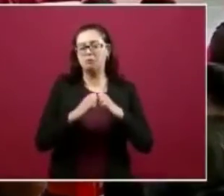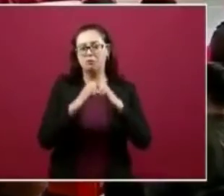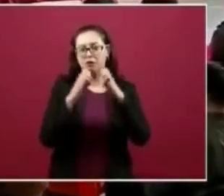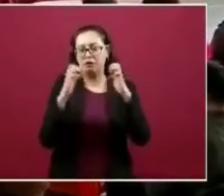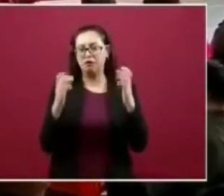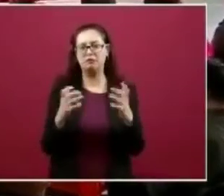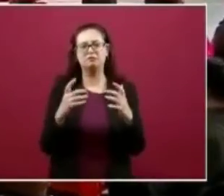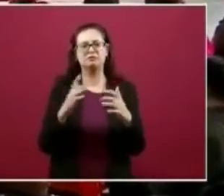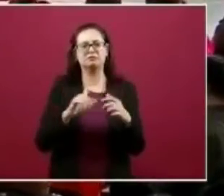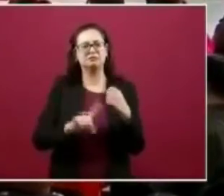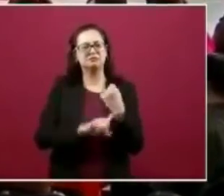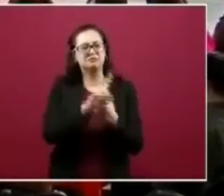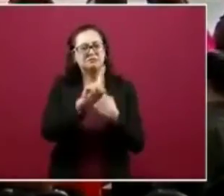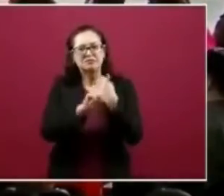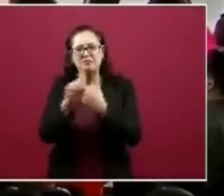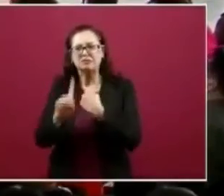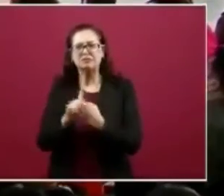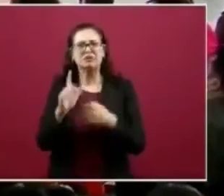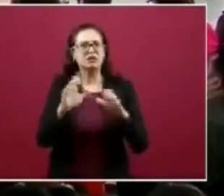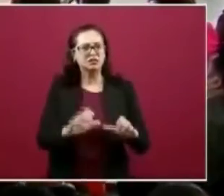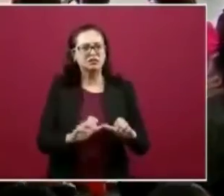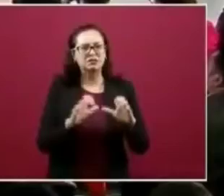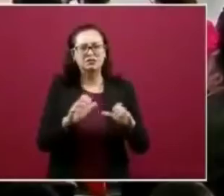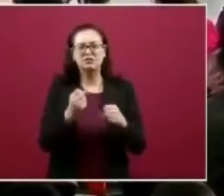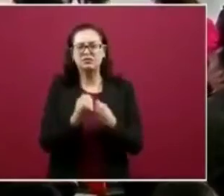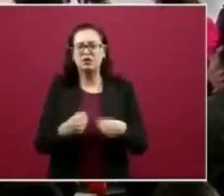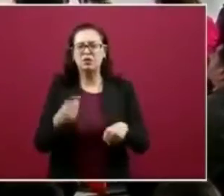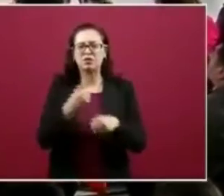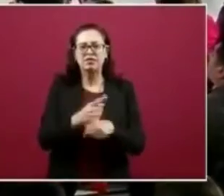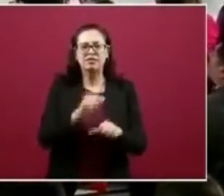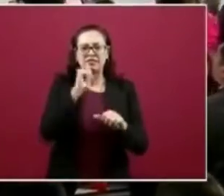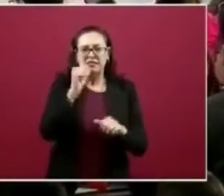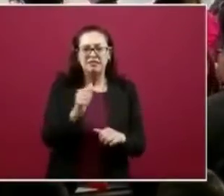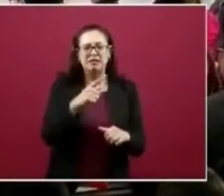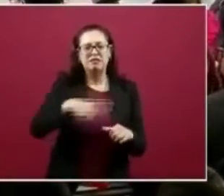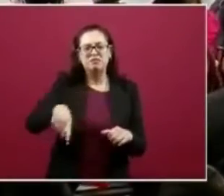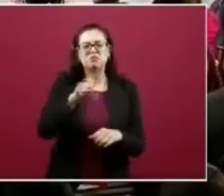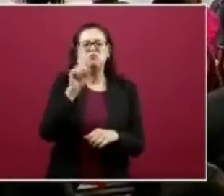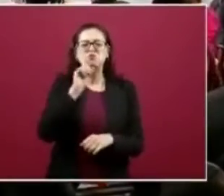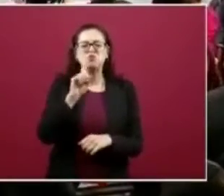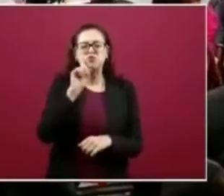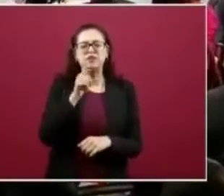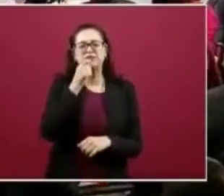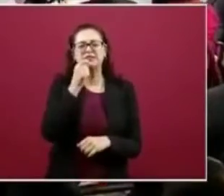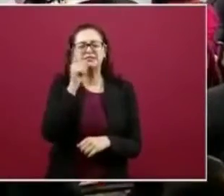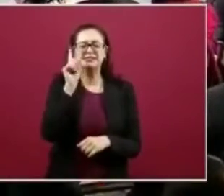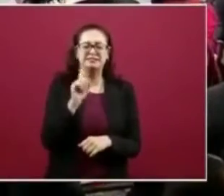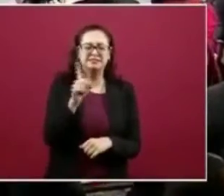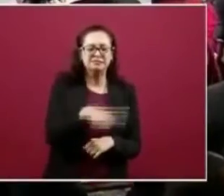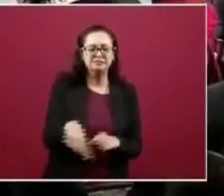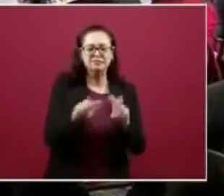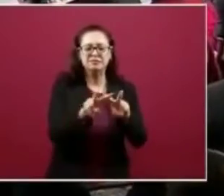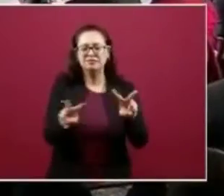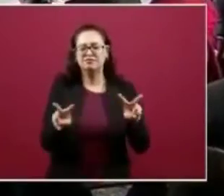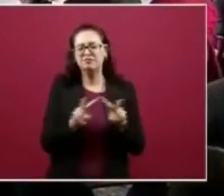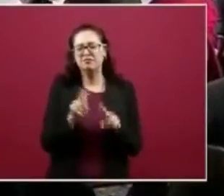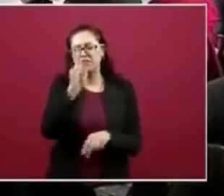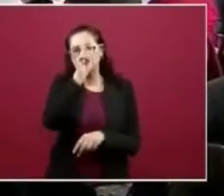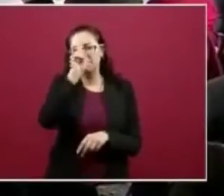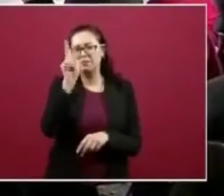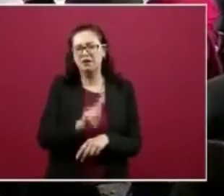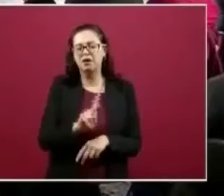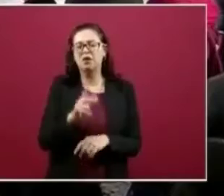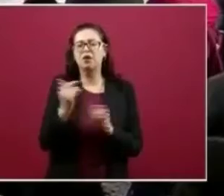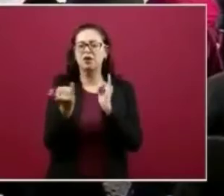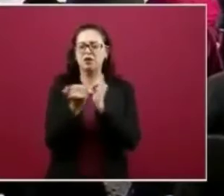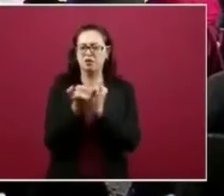de seguridad, donde las mujeres y las niñas se encuentran en una situación de extrema vulnerabilidad y del compromiso del